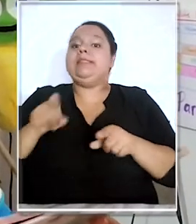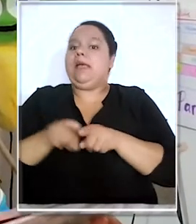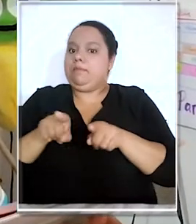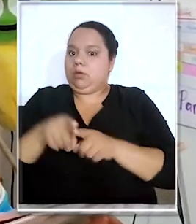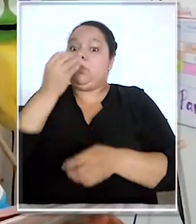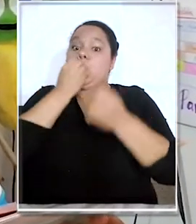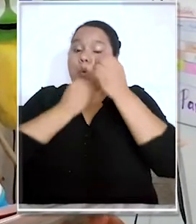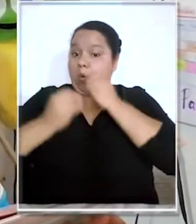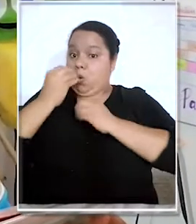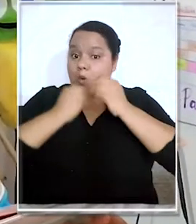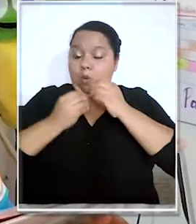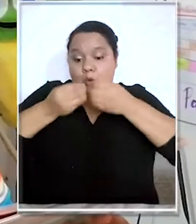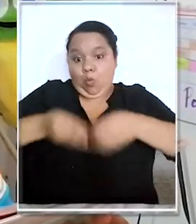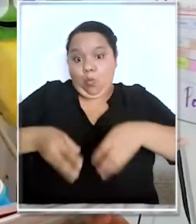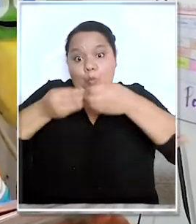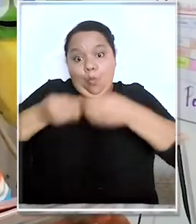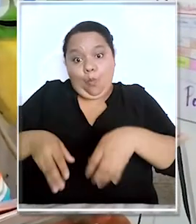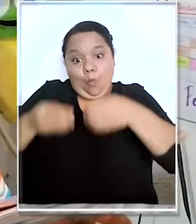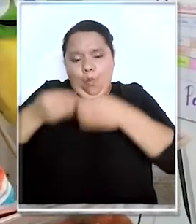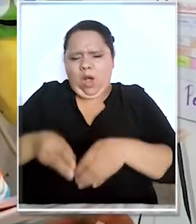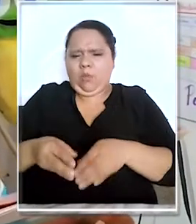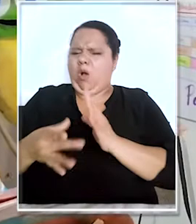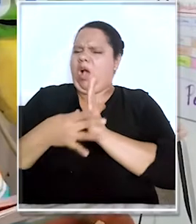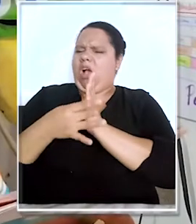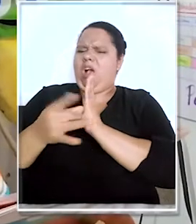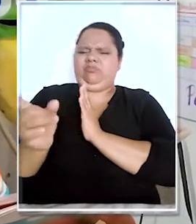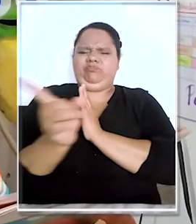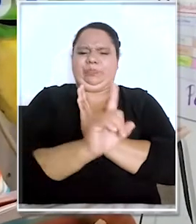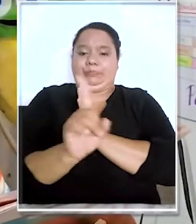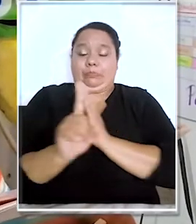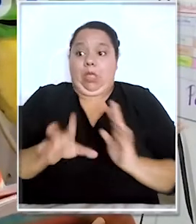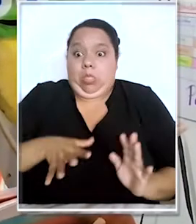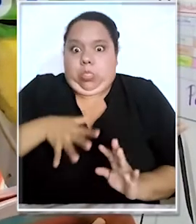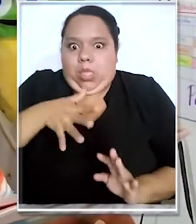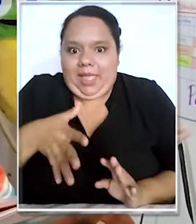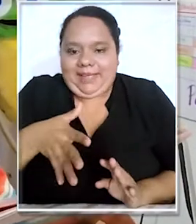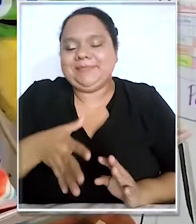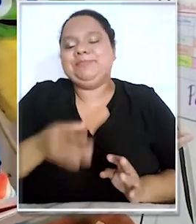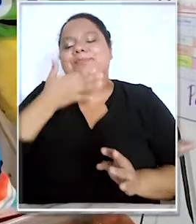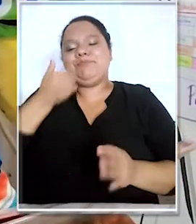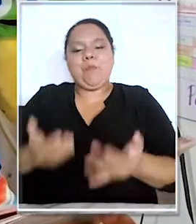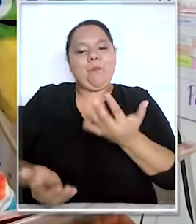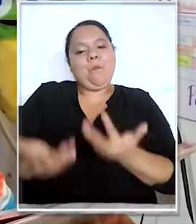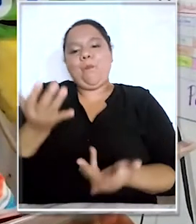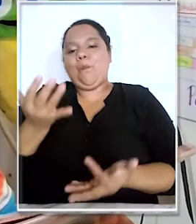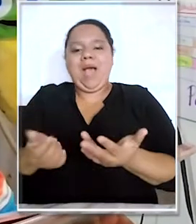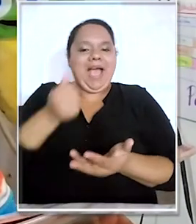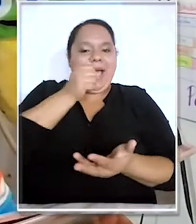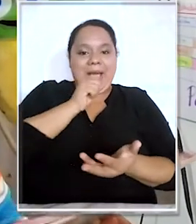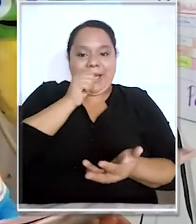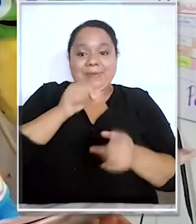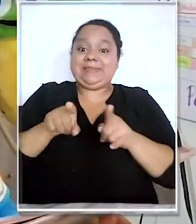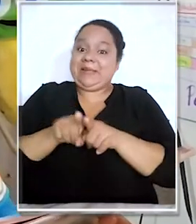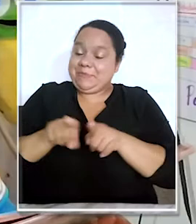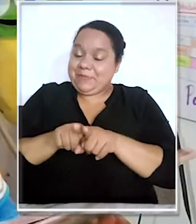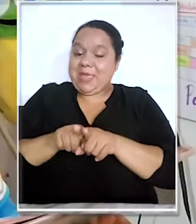lo utilizamos cocinado porque con manteca nos da deseos de vomitar y también para la producción de